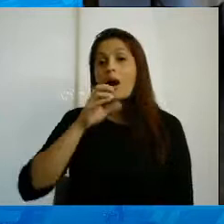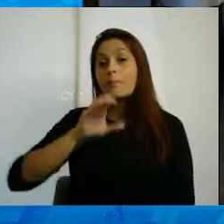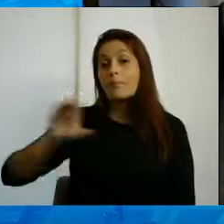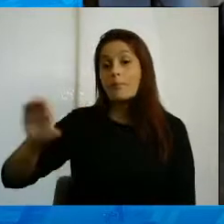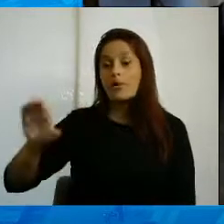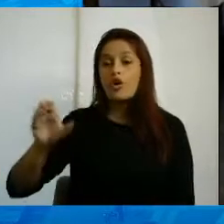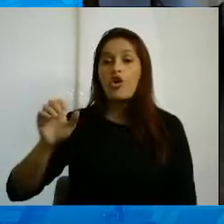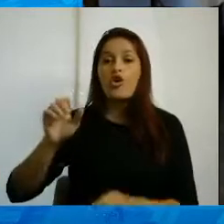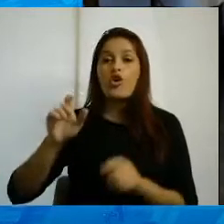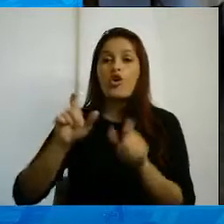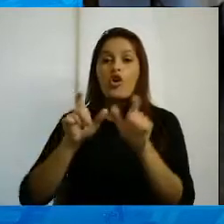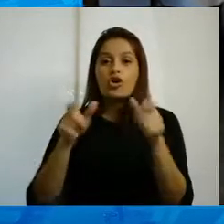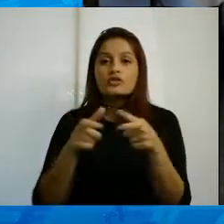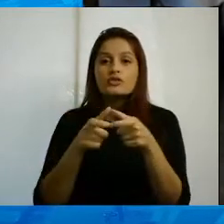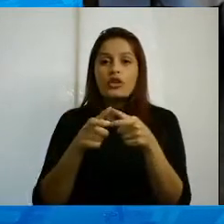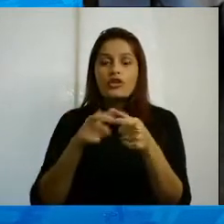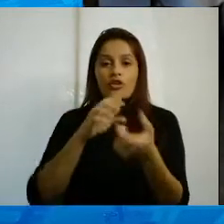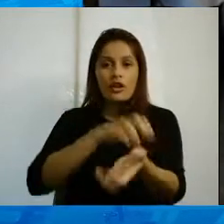se aprobaron